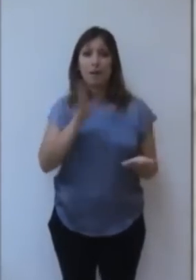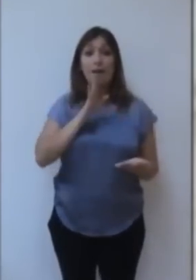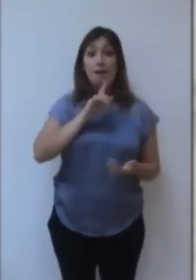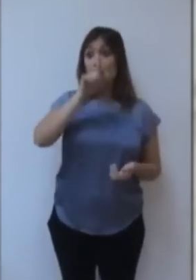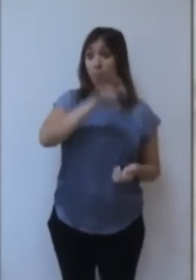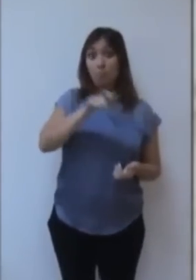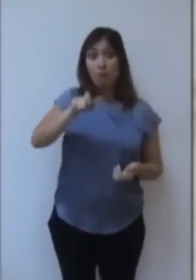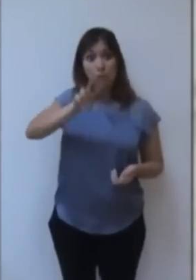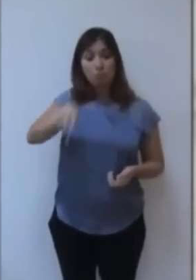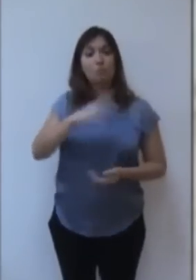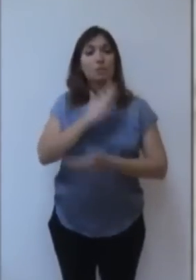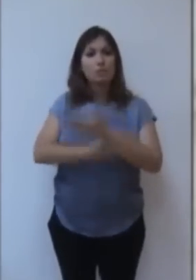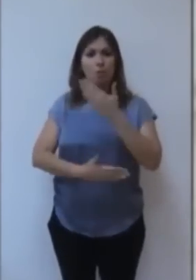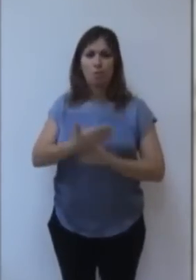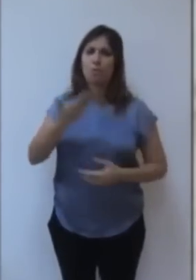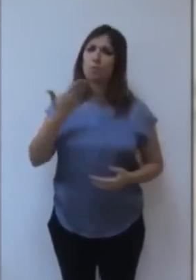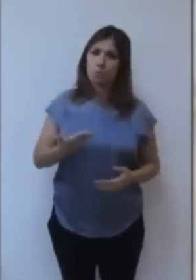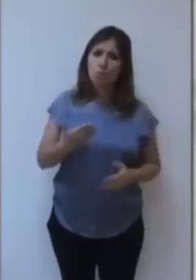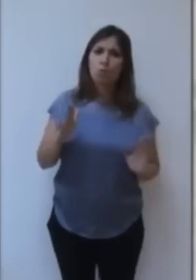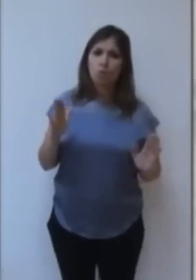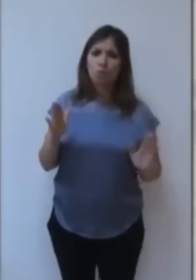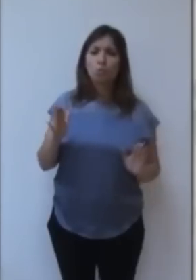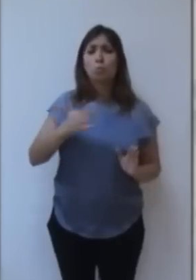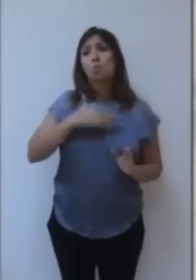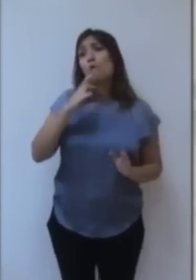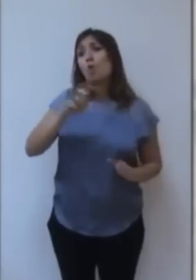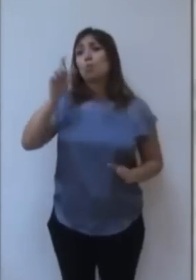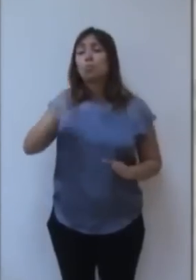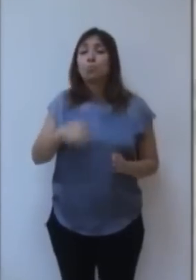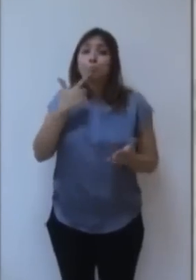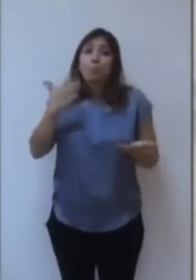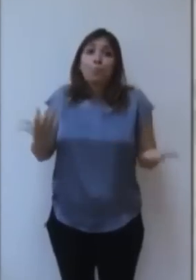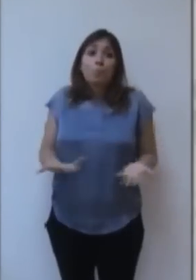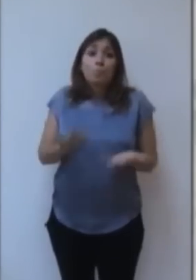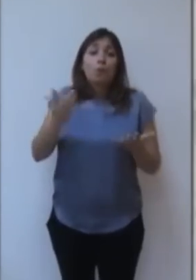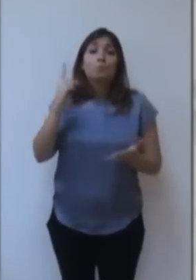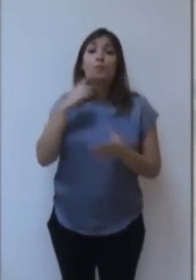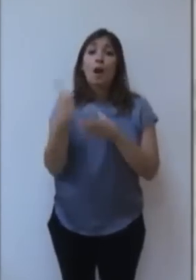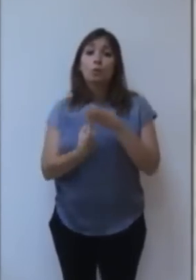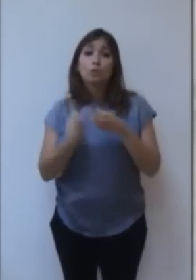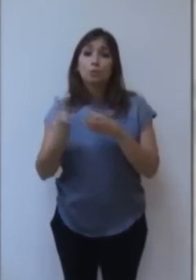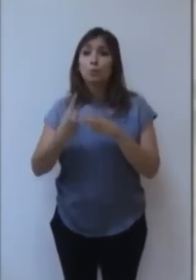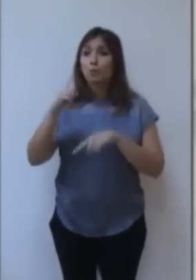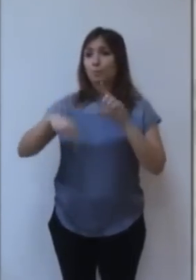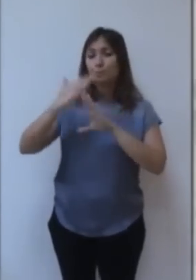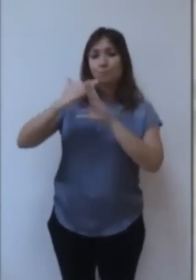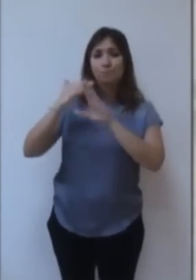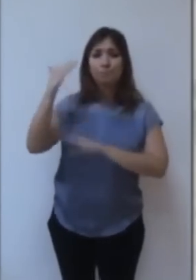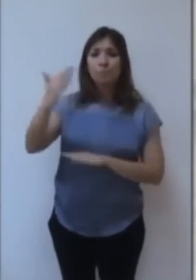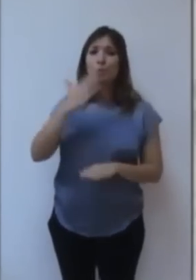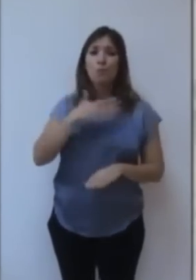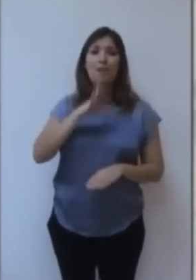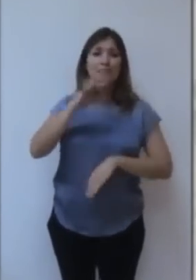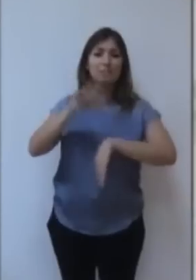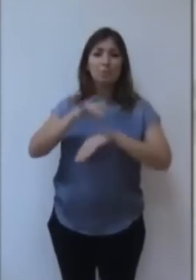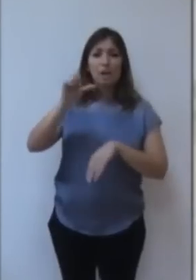personas que tienen una discapacidad importante, además, porque a lo mejor hay una persona que tiene solamente autismo de alto funcionamiento, como puede ser el síndrome de